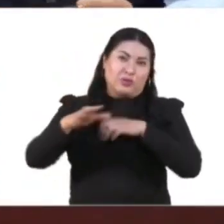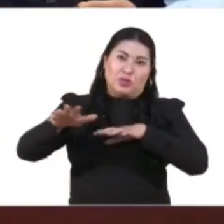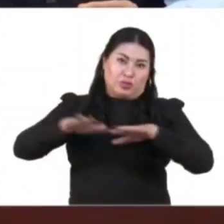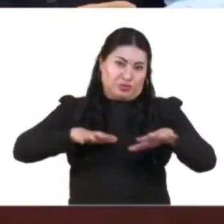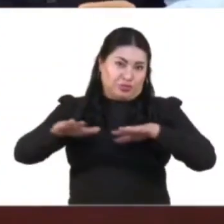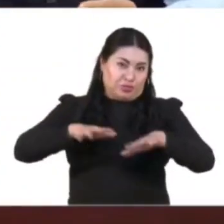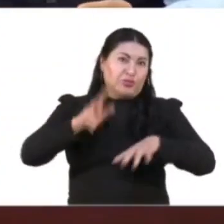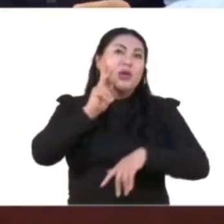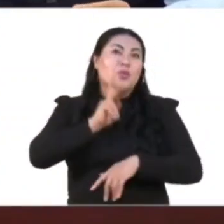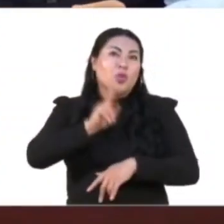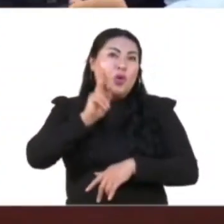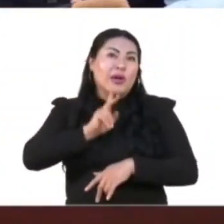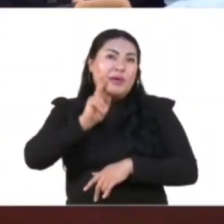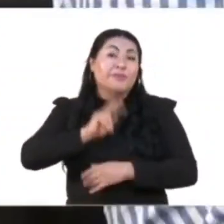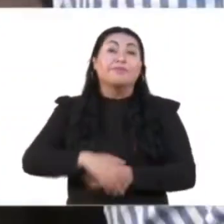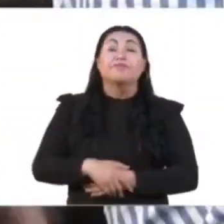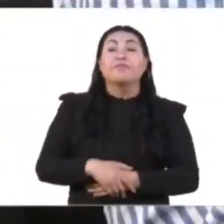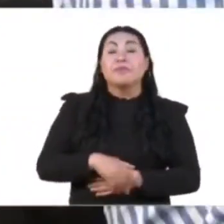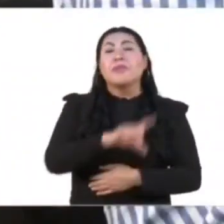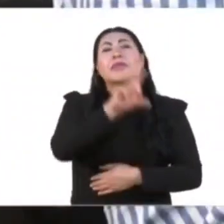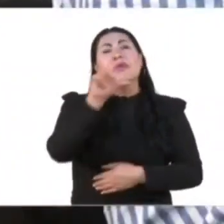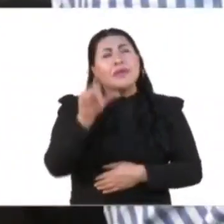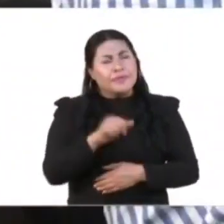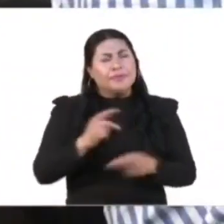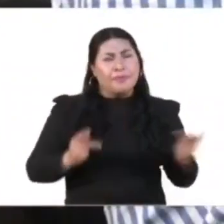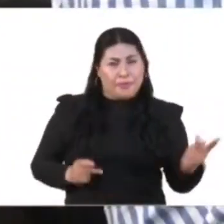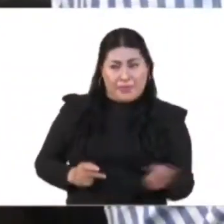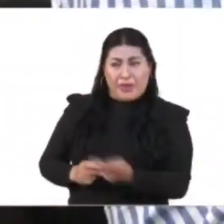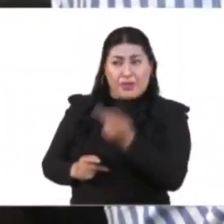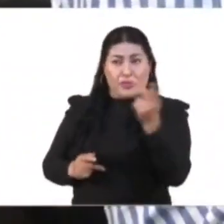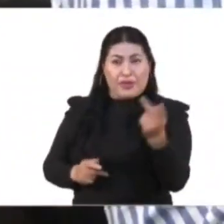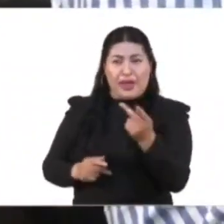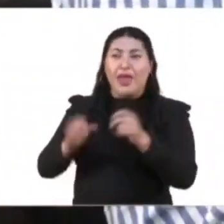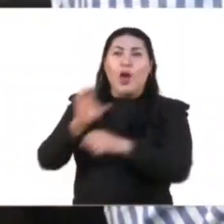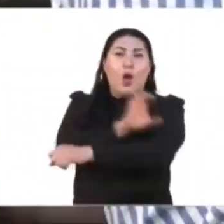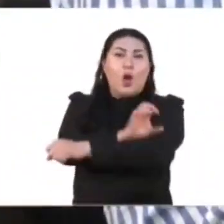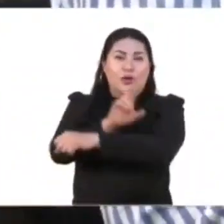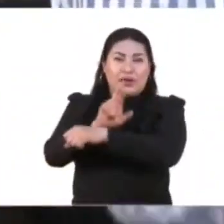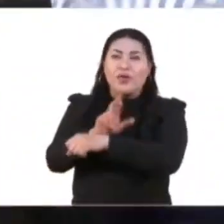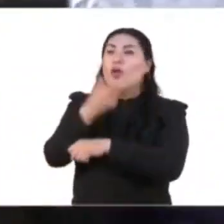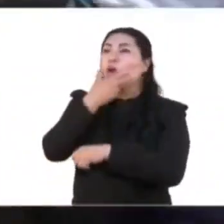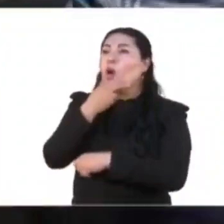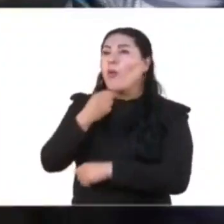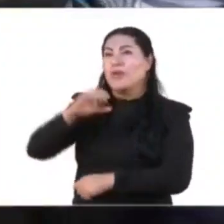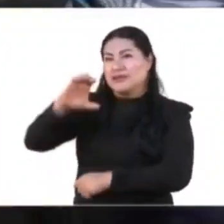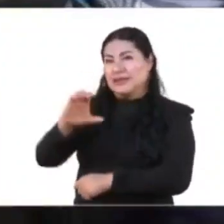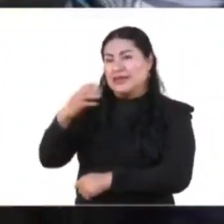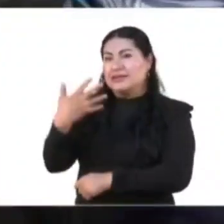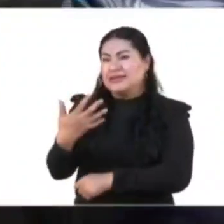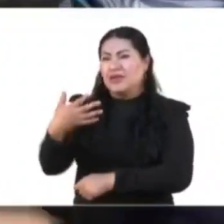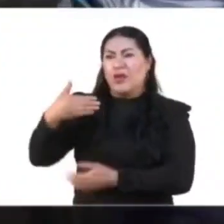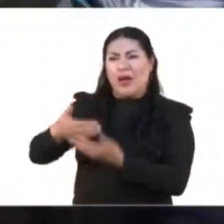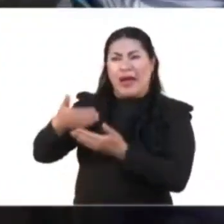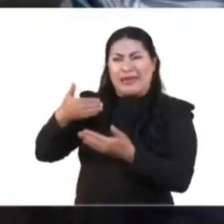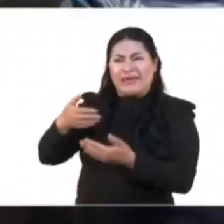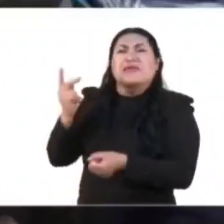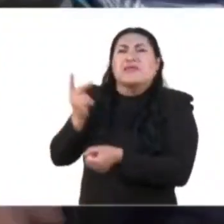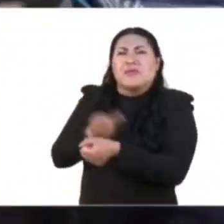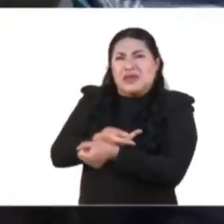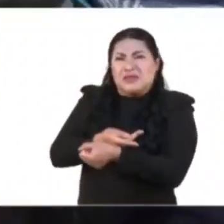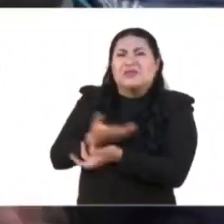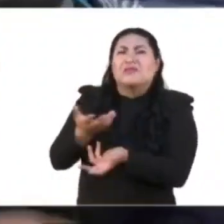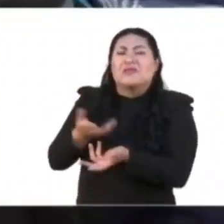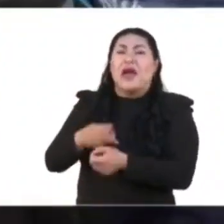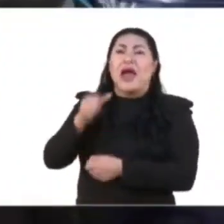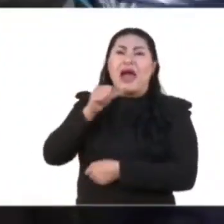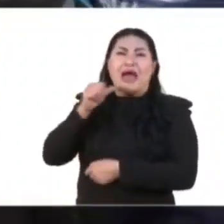gracias, doctor. Y finalmente, preguntarle, no sé si al coordinador del C5 nos pudiera explicar lo que ocurrió ayer, porque el sismo de la